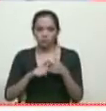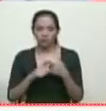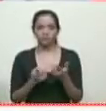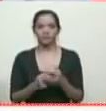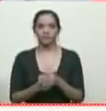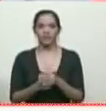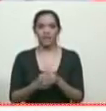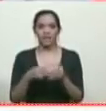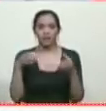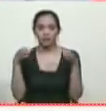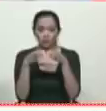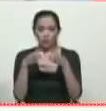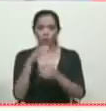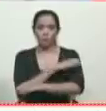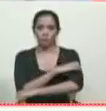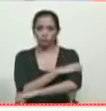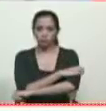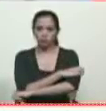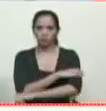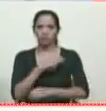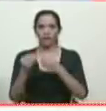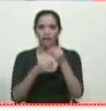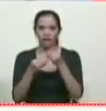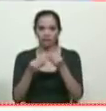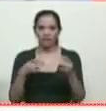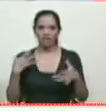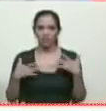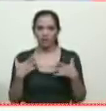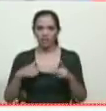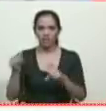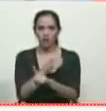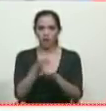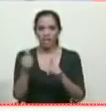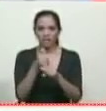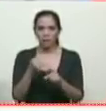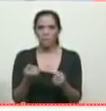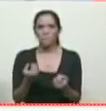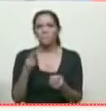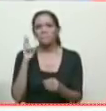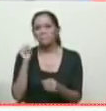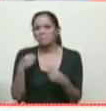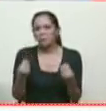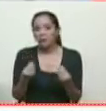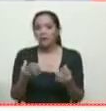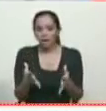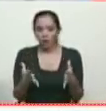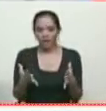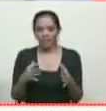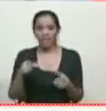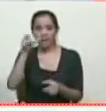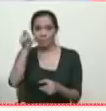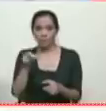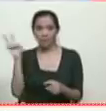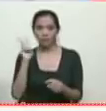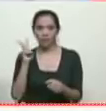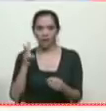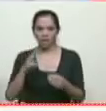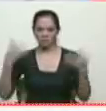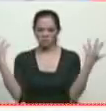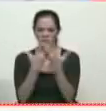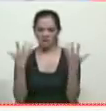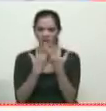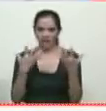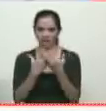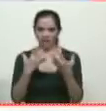de generar acciones de violencia hasta que nos enfrentemos los venezolanos. Tú dirás, bueno, sí, tenemos tiempo hablando de eso, Tania, es